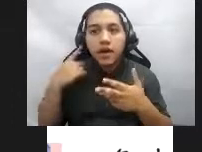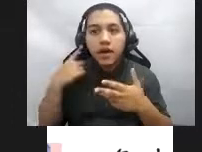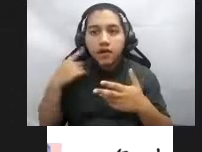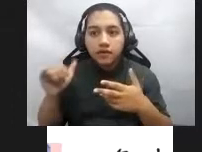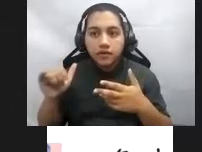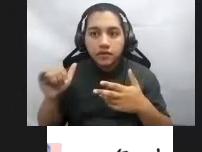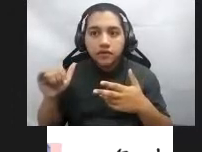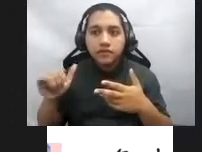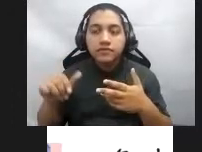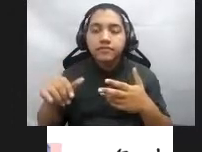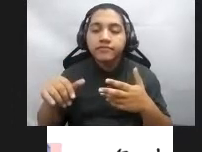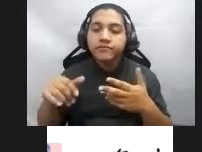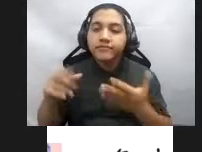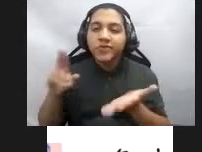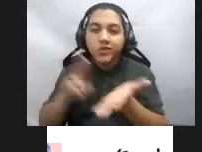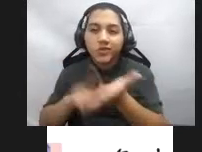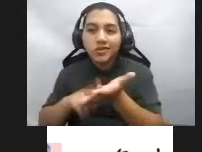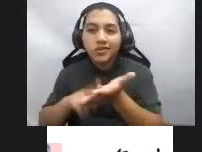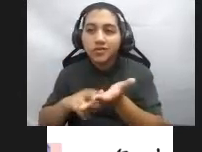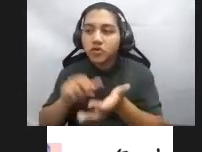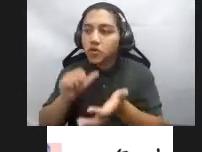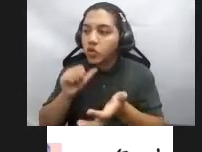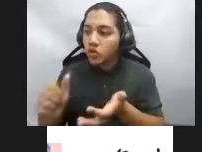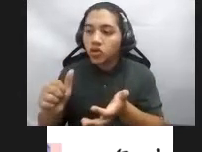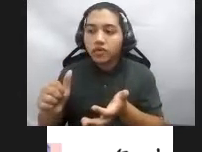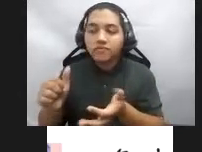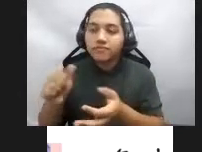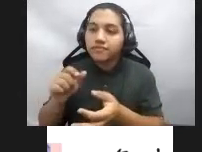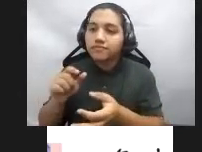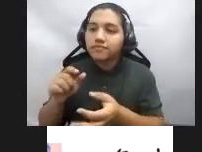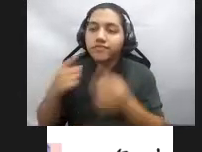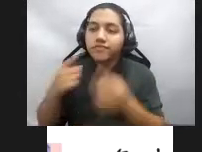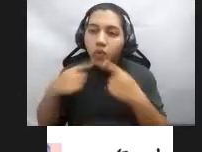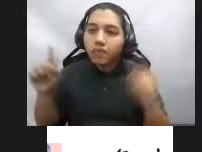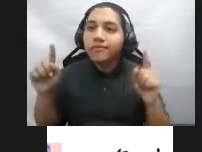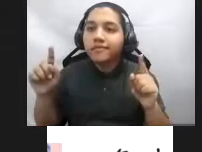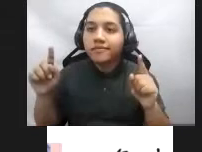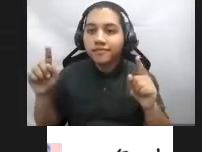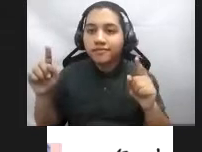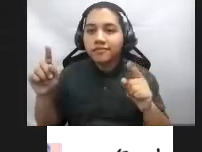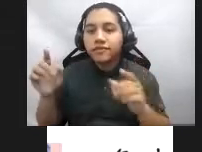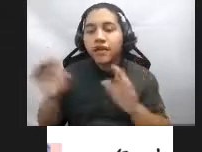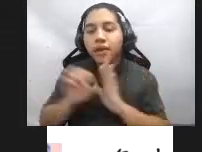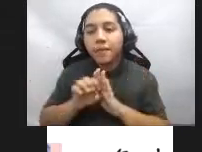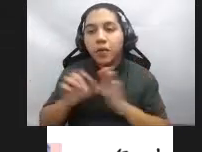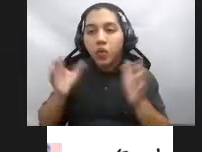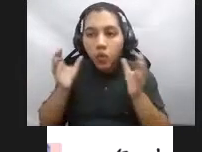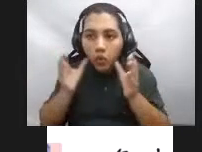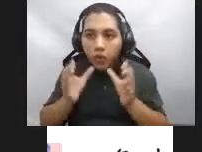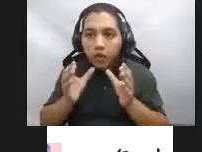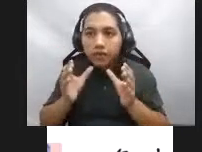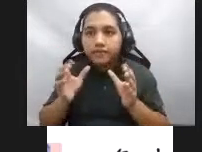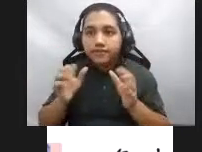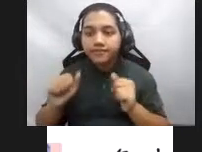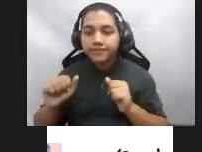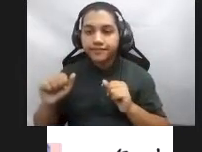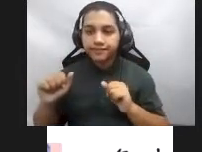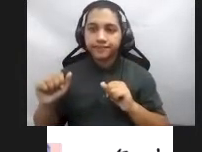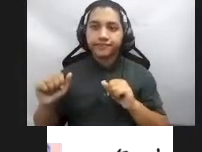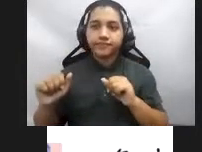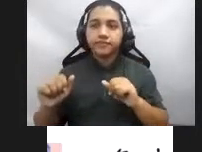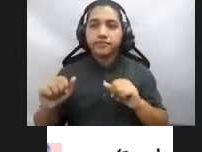los contratos no se le cumplían. Y les voy a hablar específicamente del caso de Cuba. En mis investigaciones